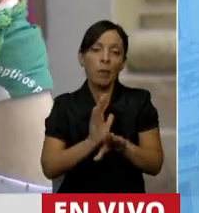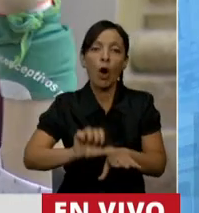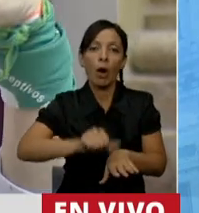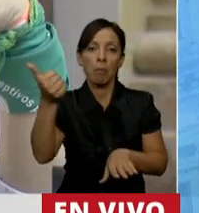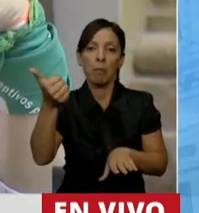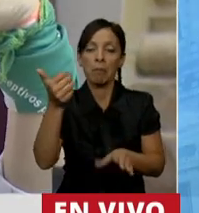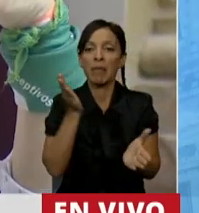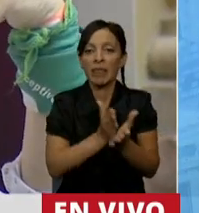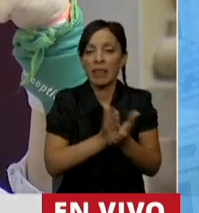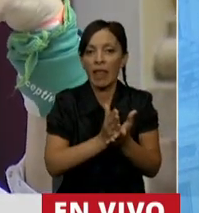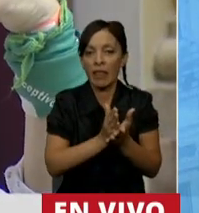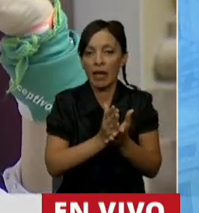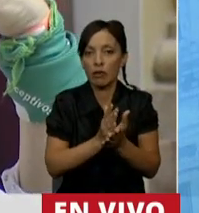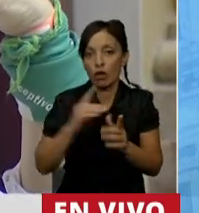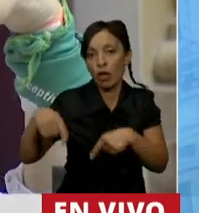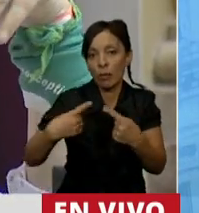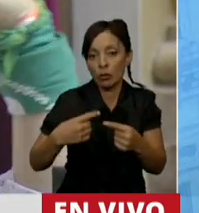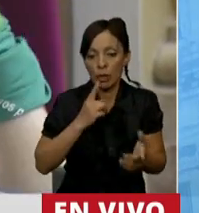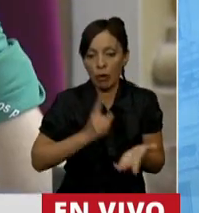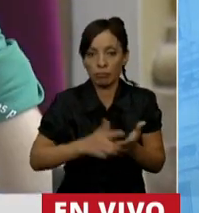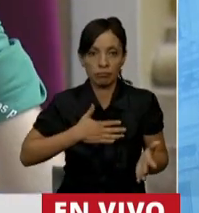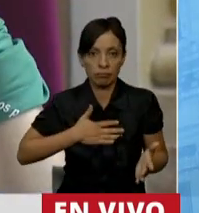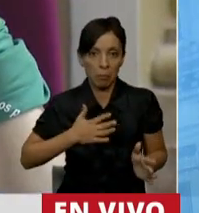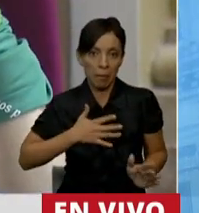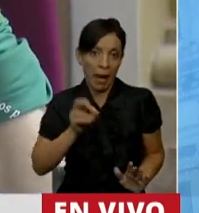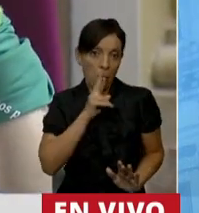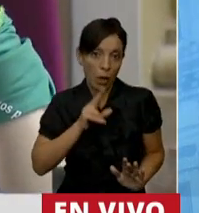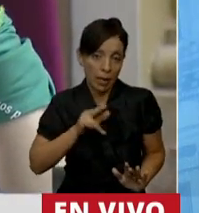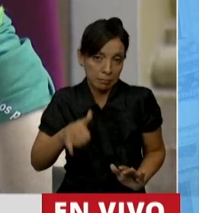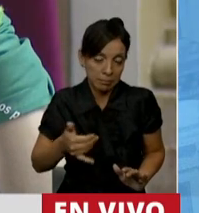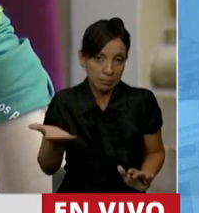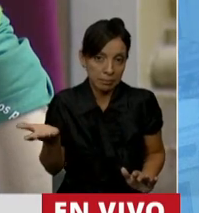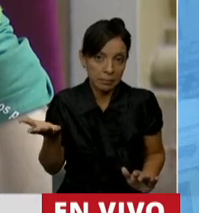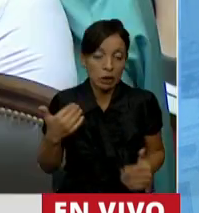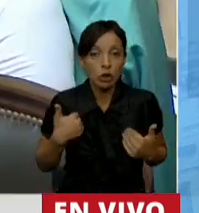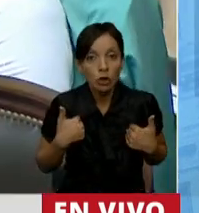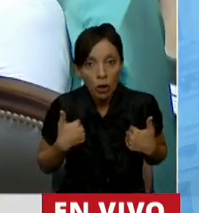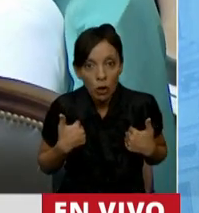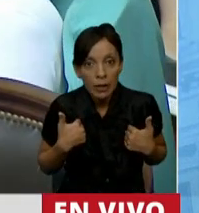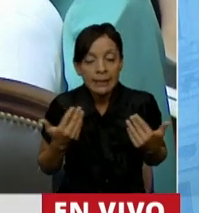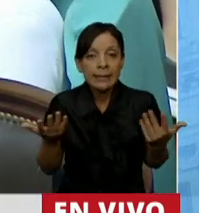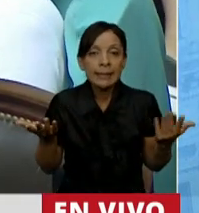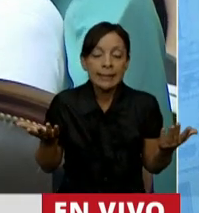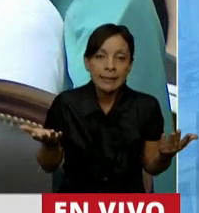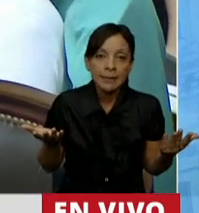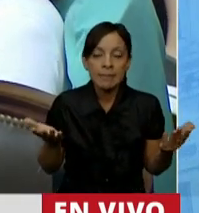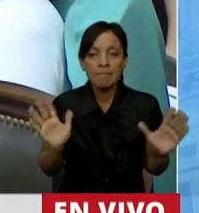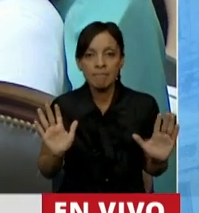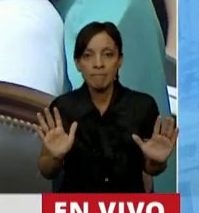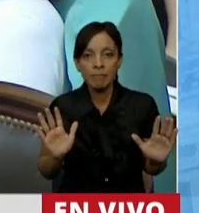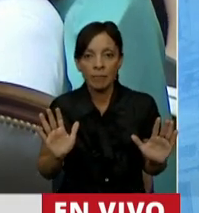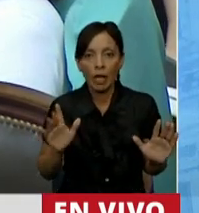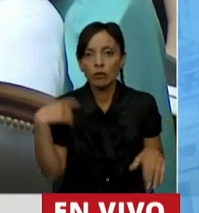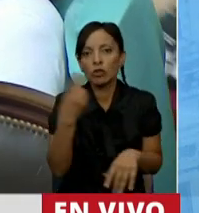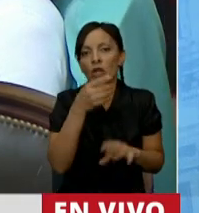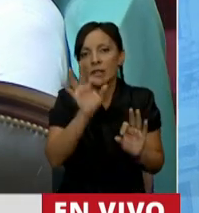derechos reproductivos libremente ejercitados por parte de la mujer. Yo, la verdad, que